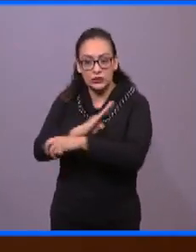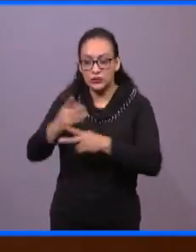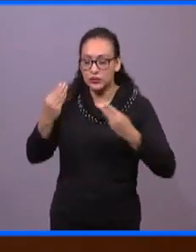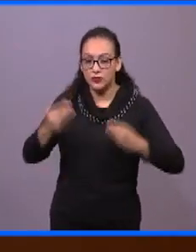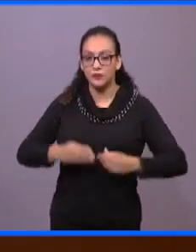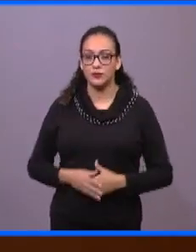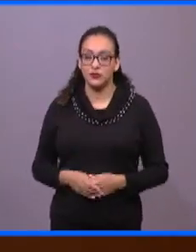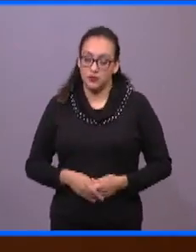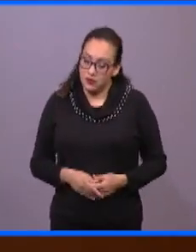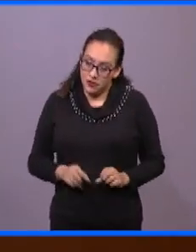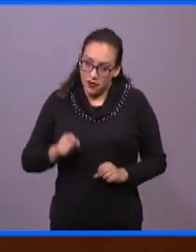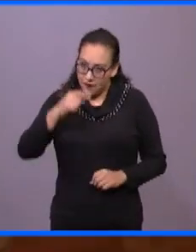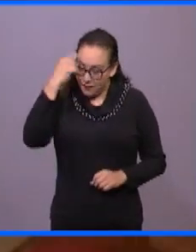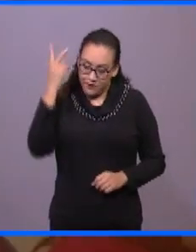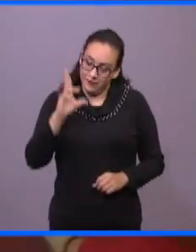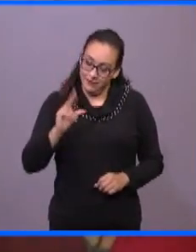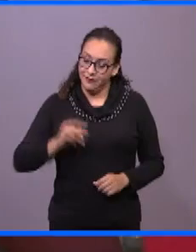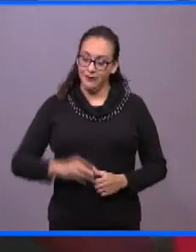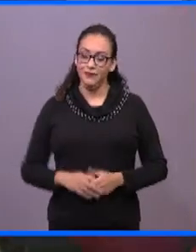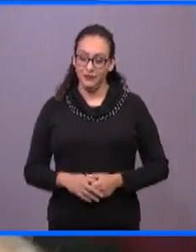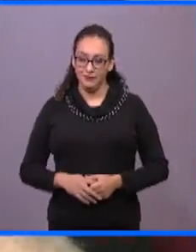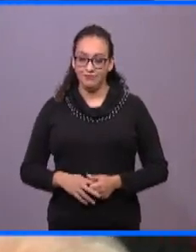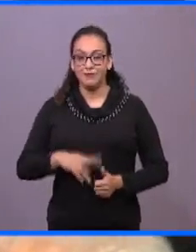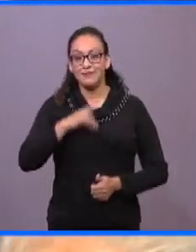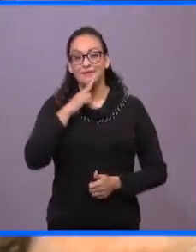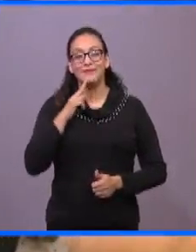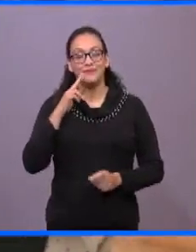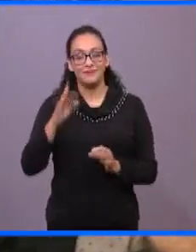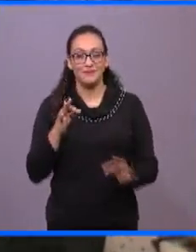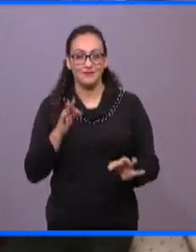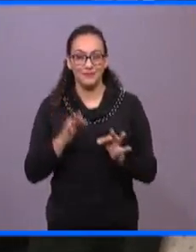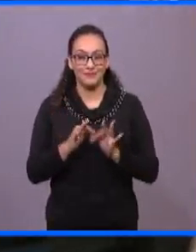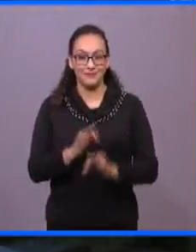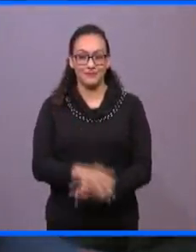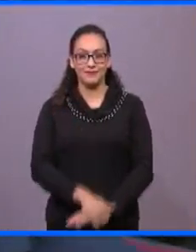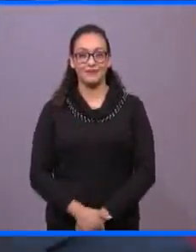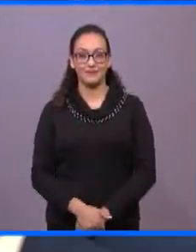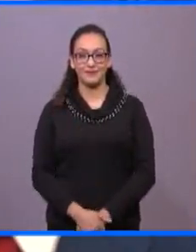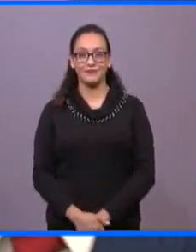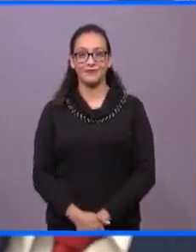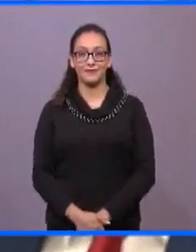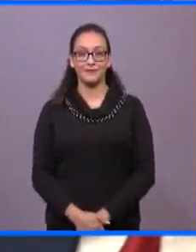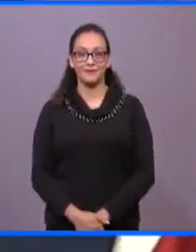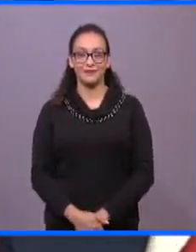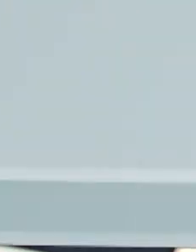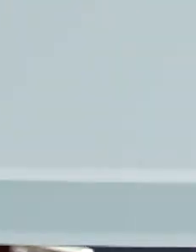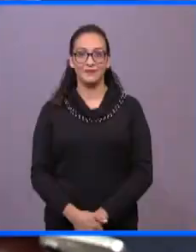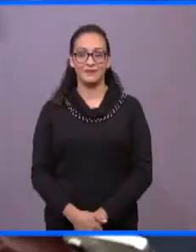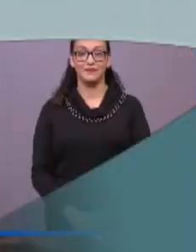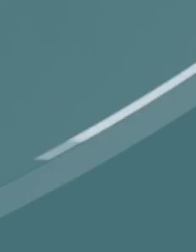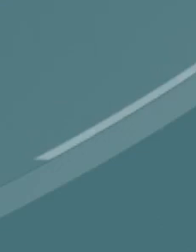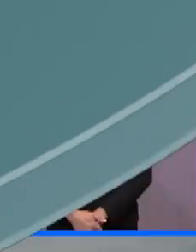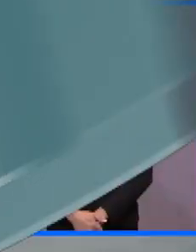el reto es enorme. Para el canal del Poder Judicial de la Federación, Citlali Pérez.